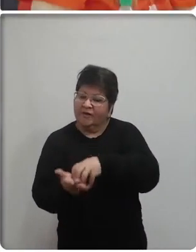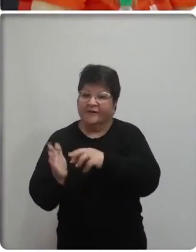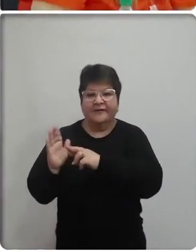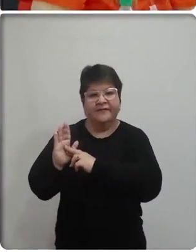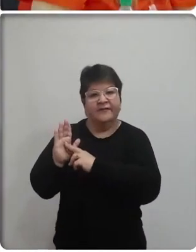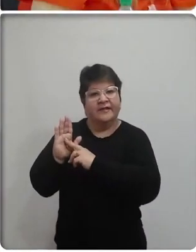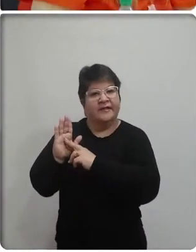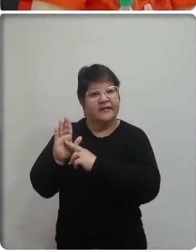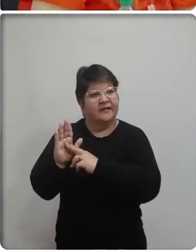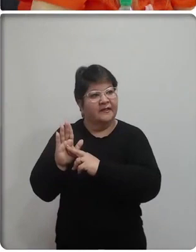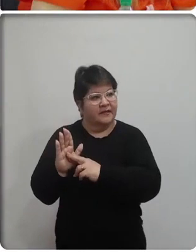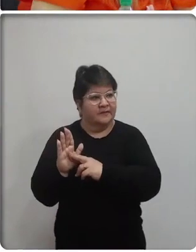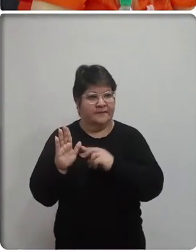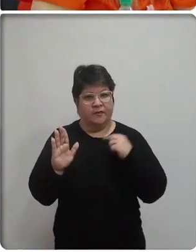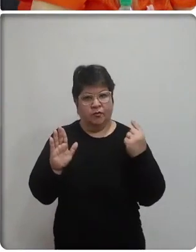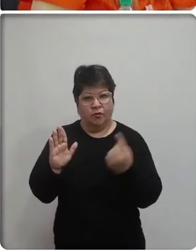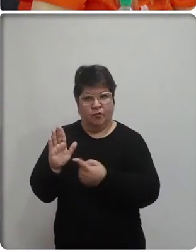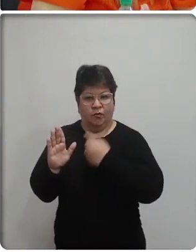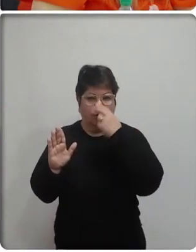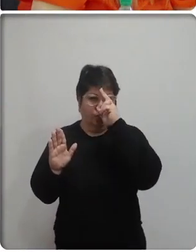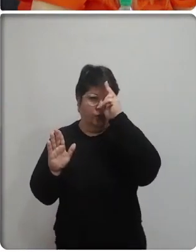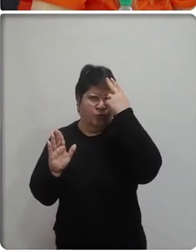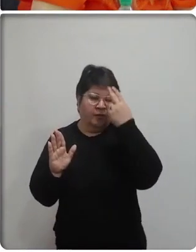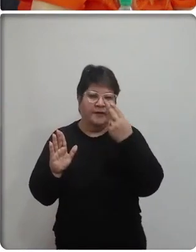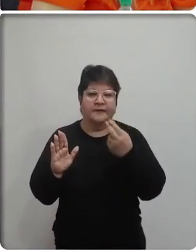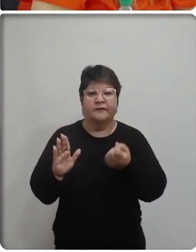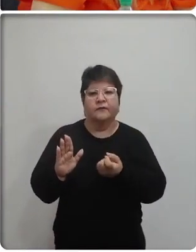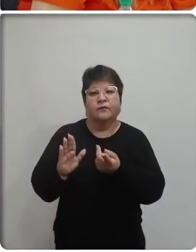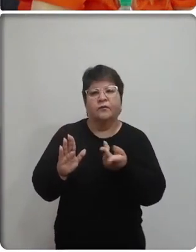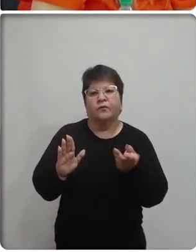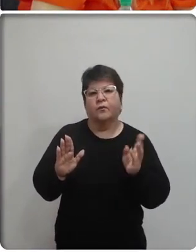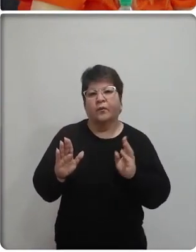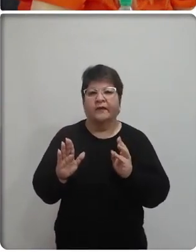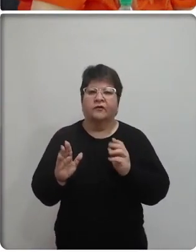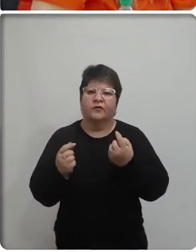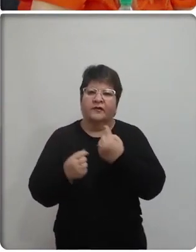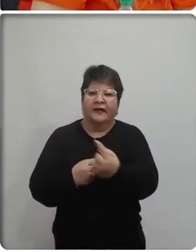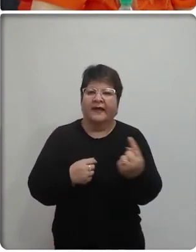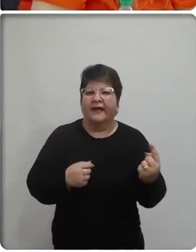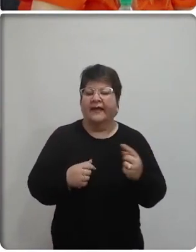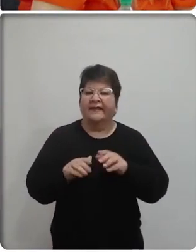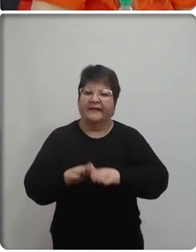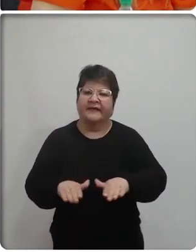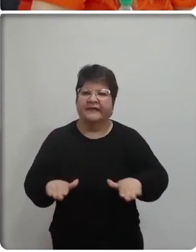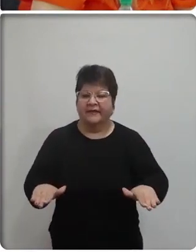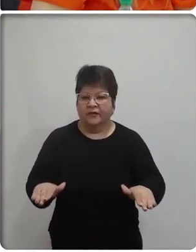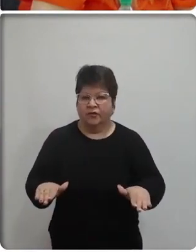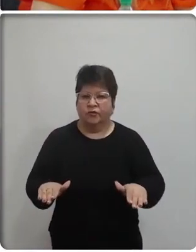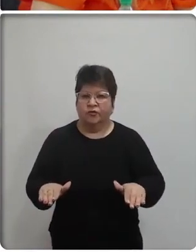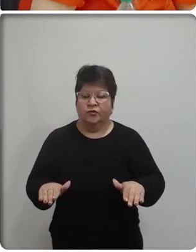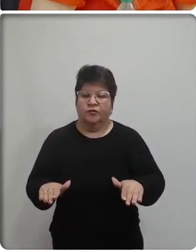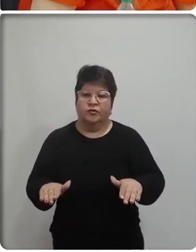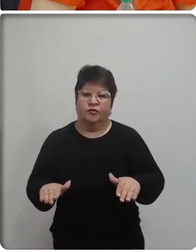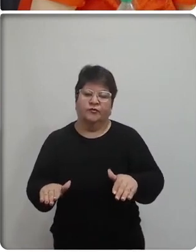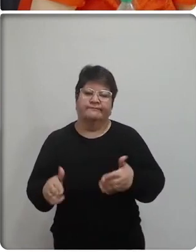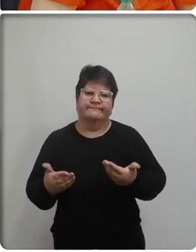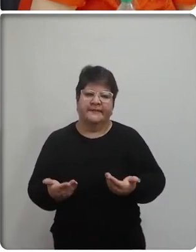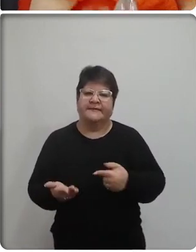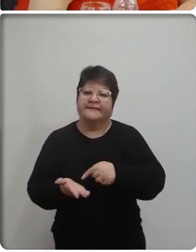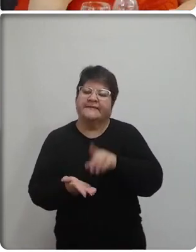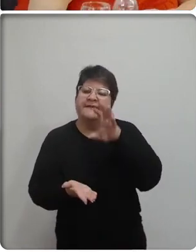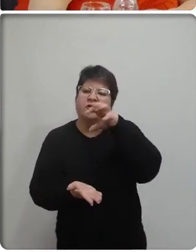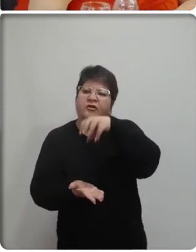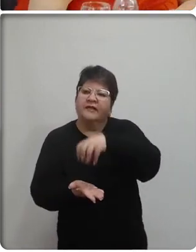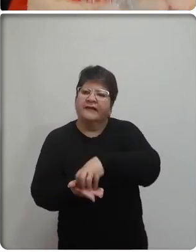en forma inmediata saber, bueno, cuánto nos sale la atención de cada niño portador de las patologías que definimos ser centro de